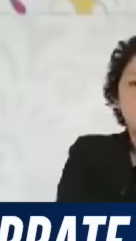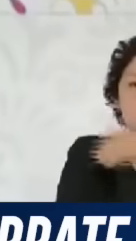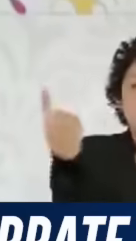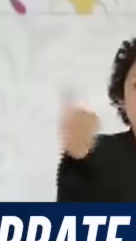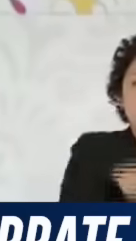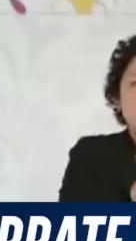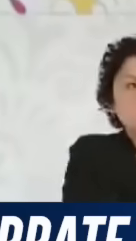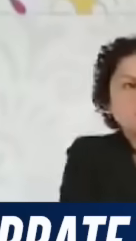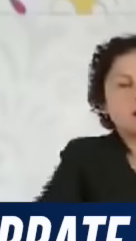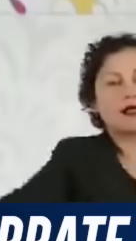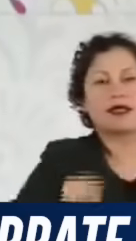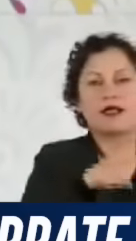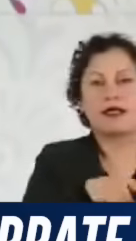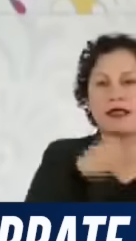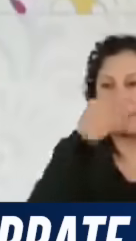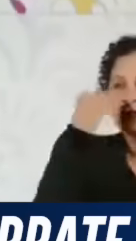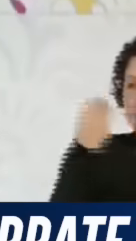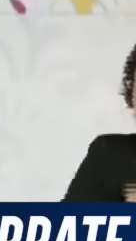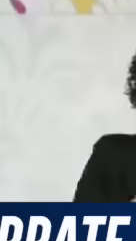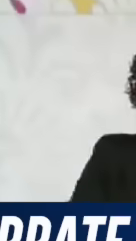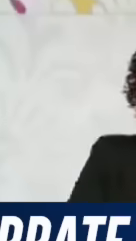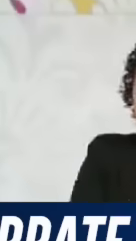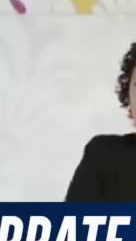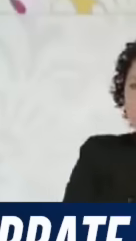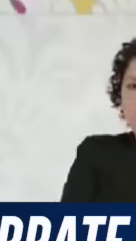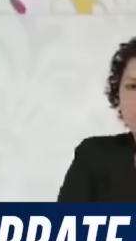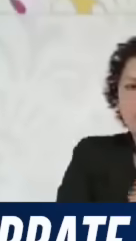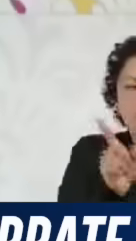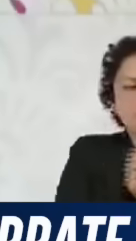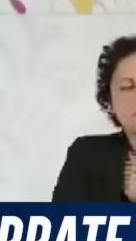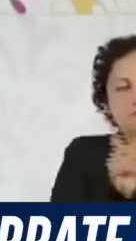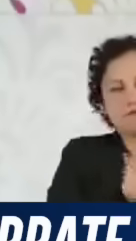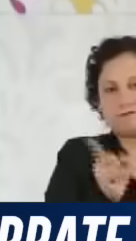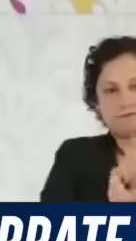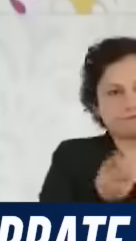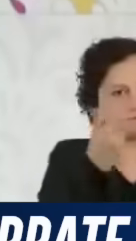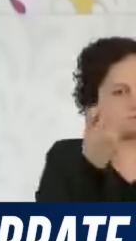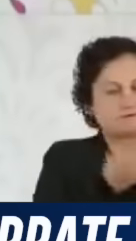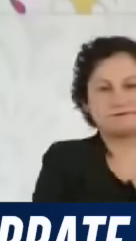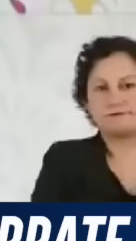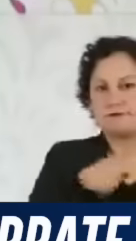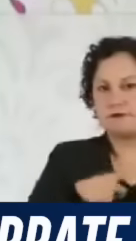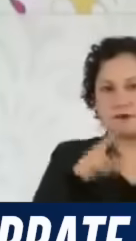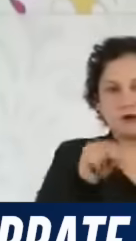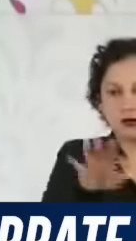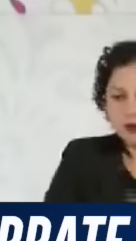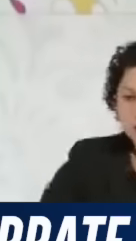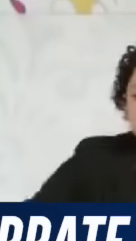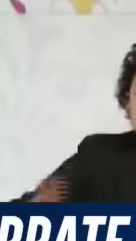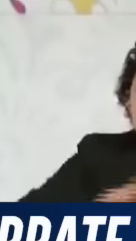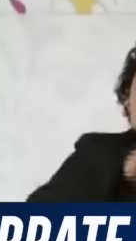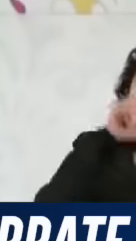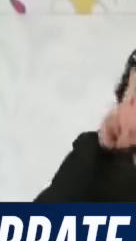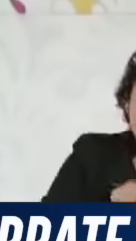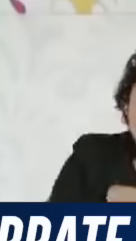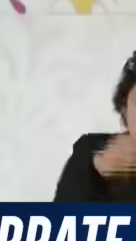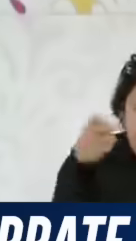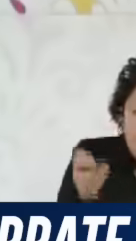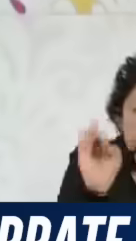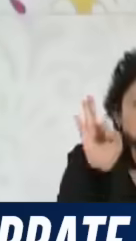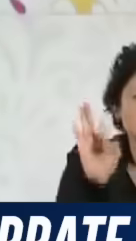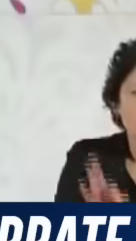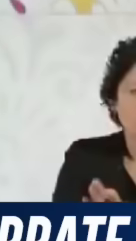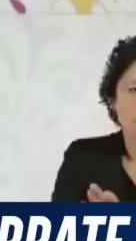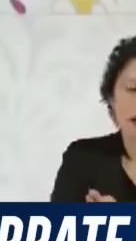no va a haber cambio de uso de suelo de zonas naturales y particularmente áreas naturales